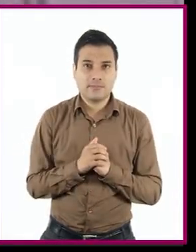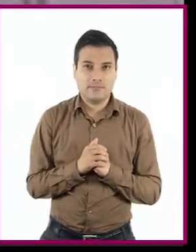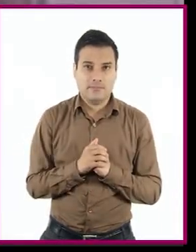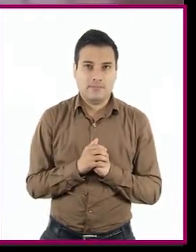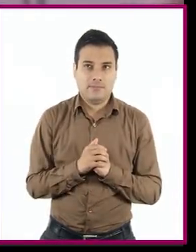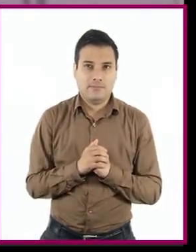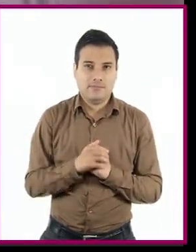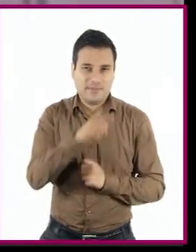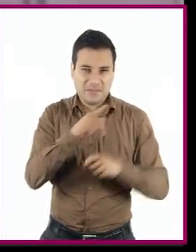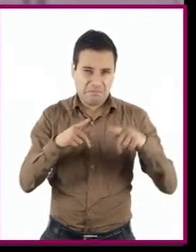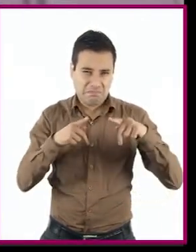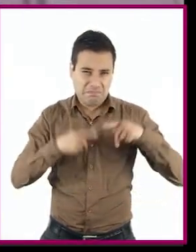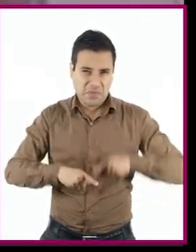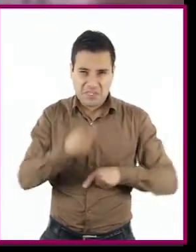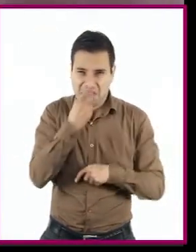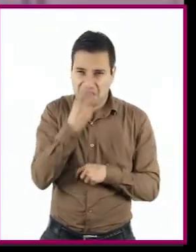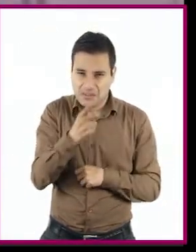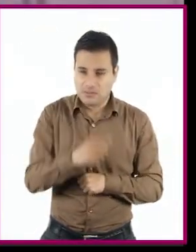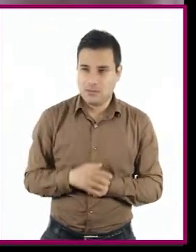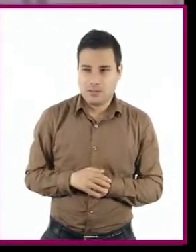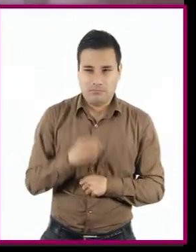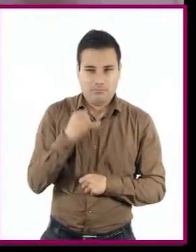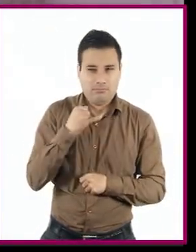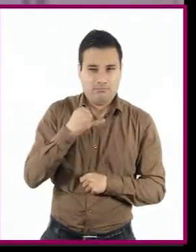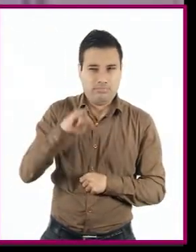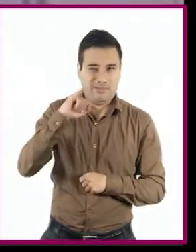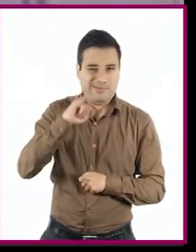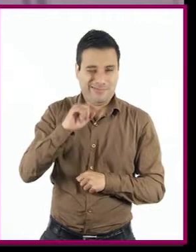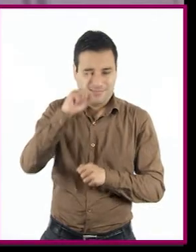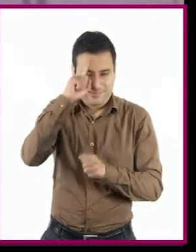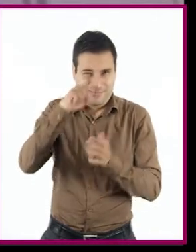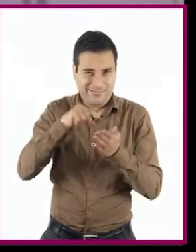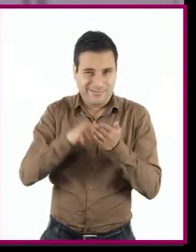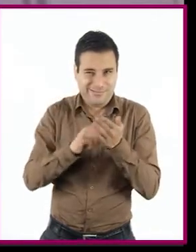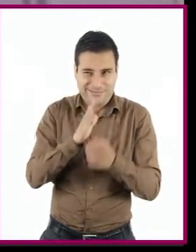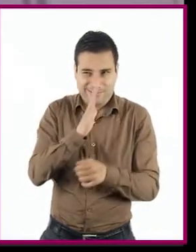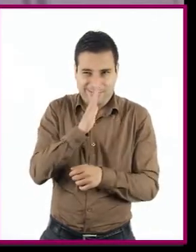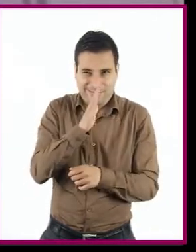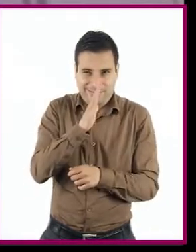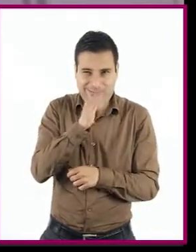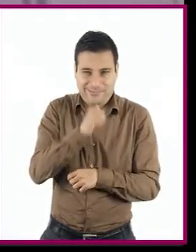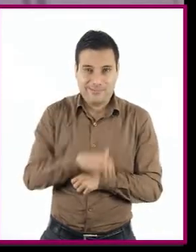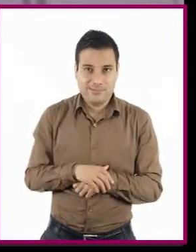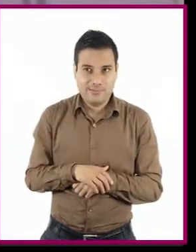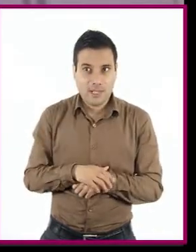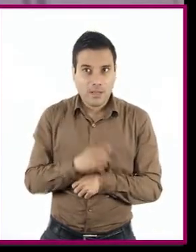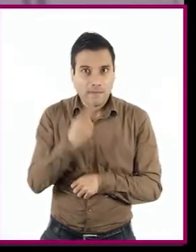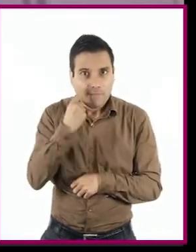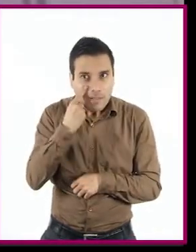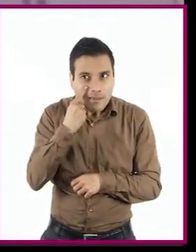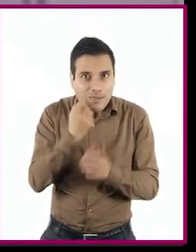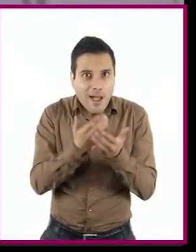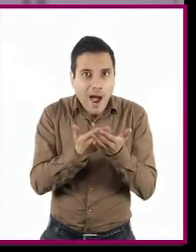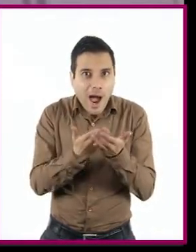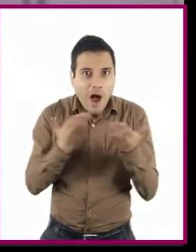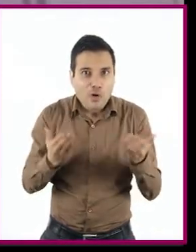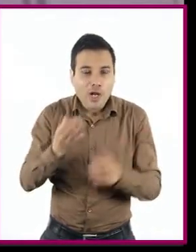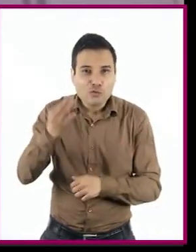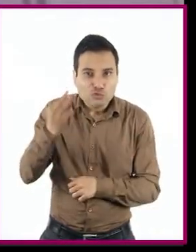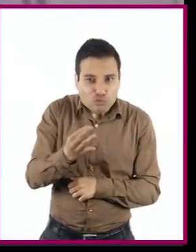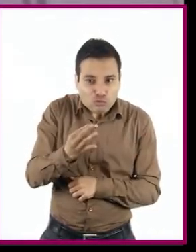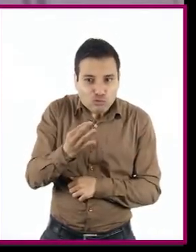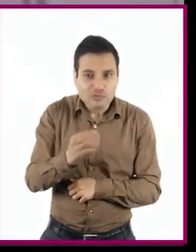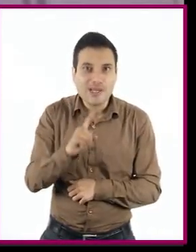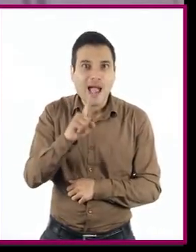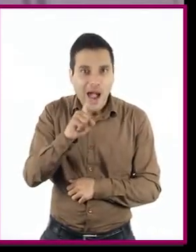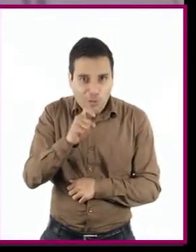que decían, ¿cómo crees, Yaya Paula? Eso no va a ser posible. Y pues mira, fíjate ahora, encontramos las